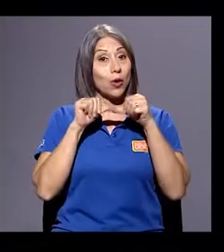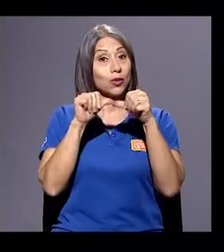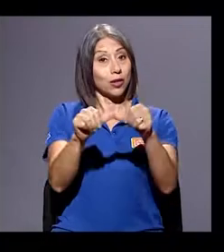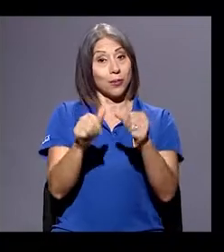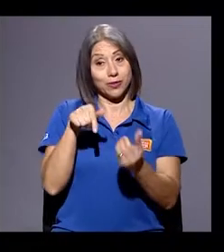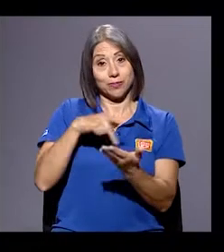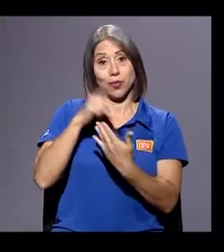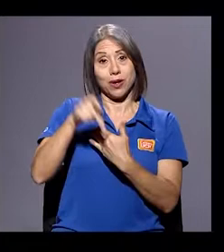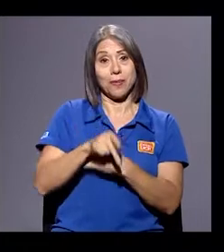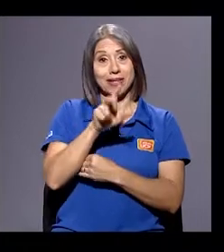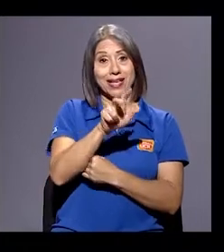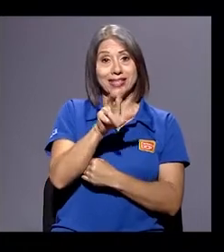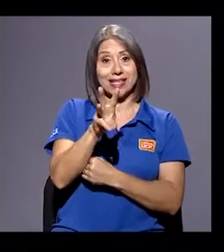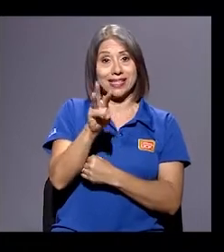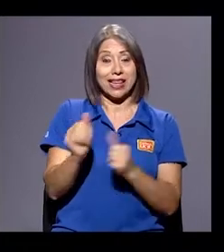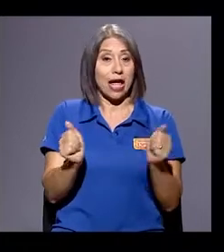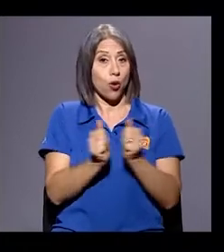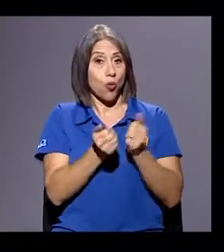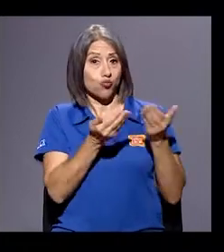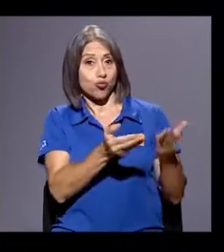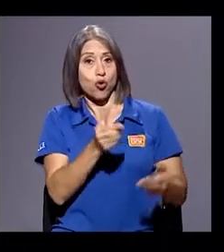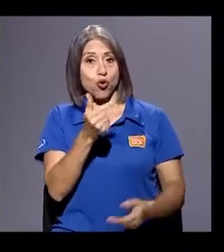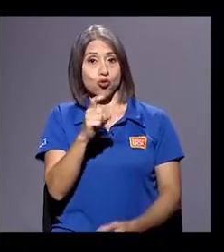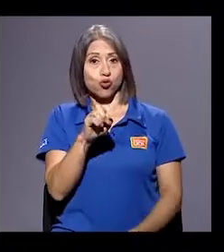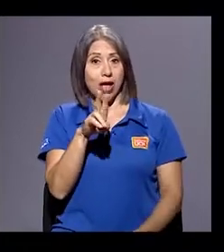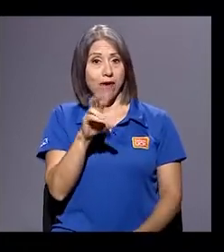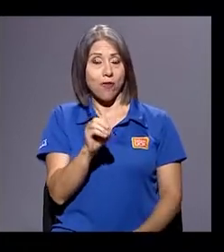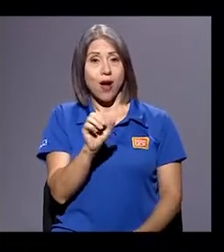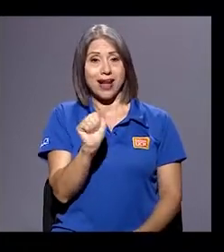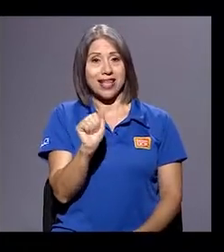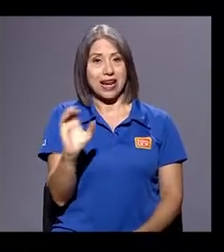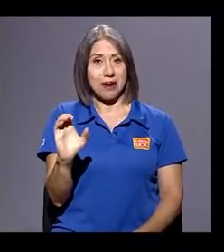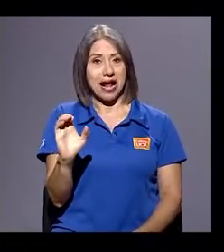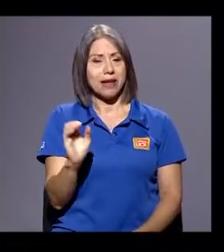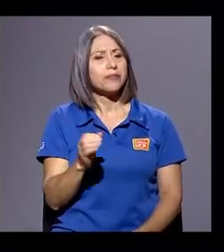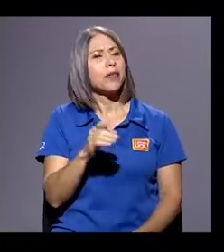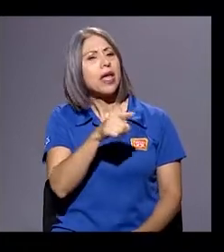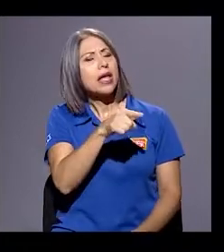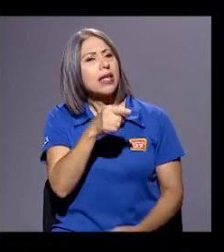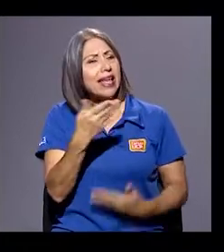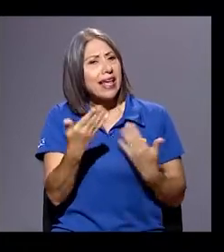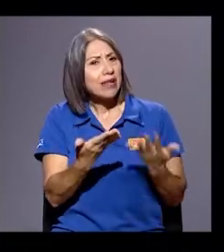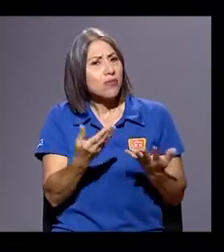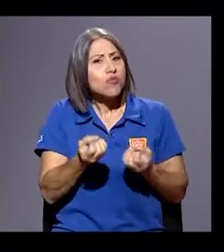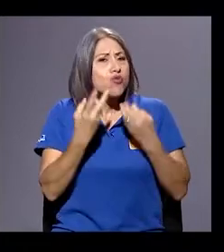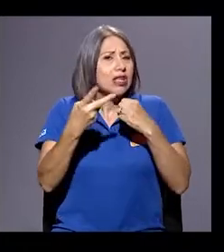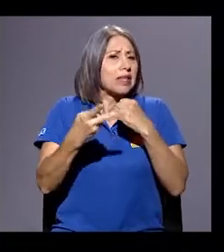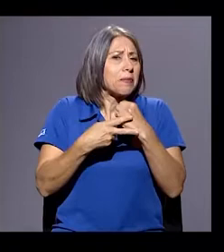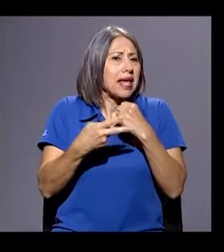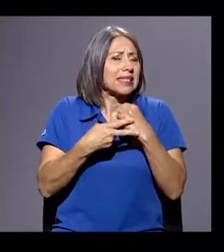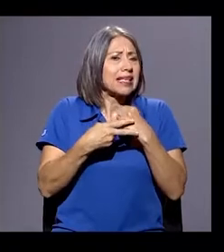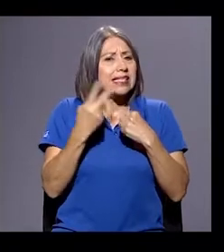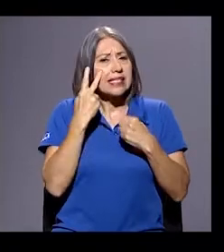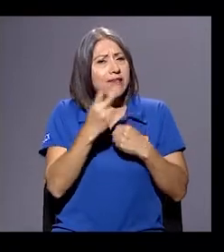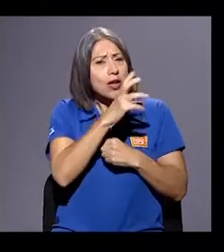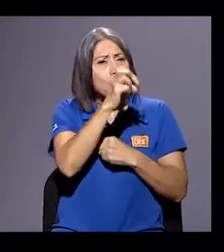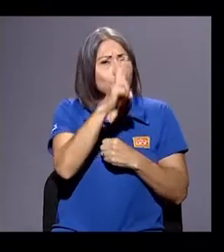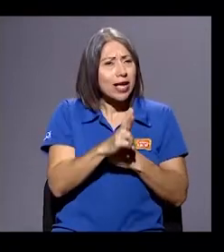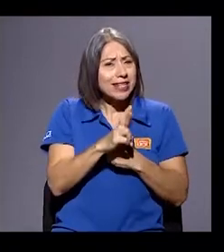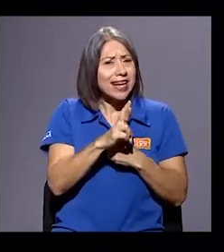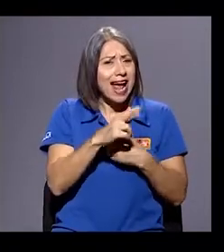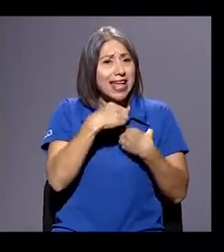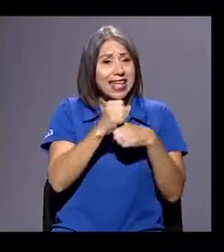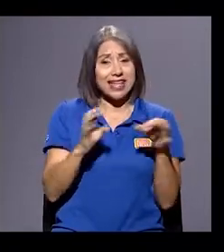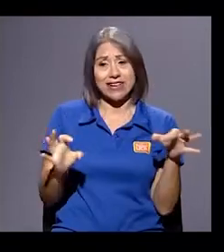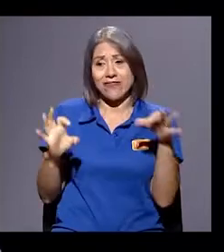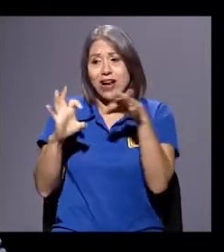Regresamos, estamos en 360 con don Gustavo Araya Carvajal. Don Gustavo, es evidente esa relación que muchas veces se hace de Costa Rica entre turismo